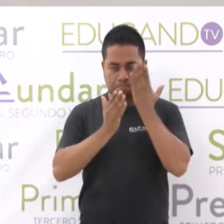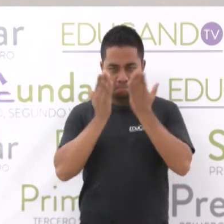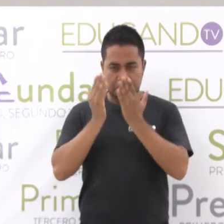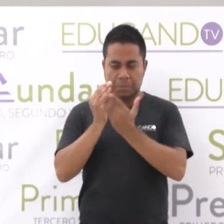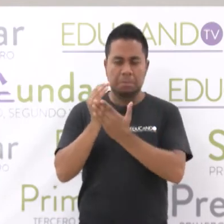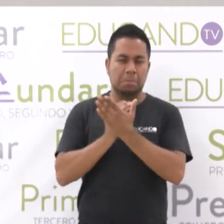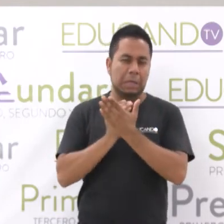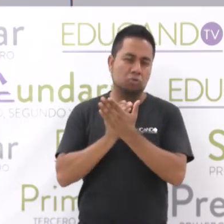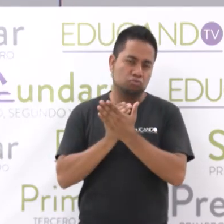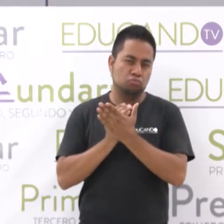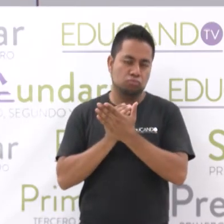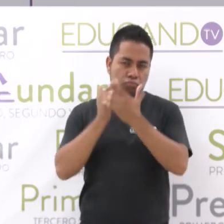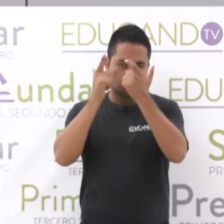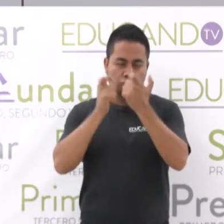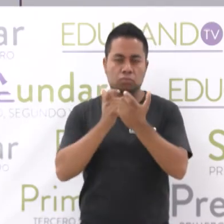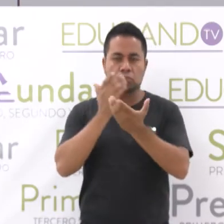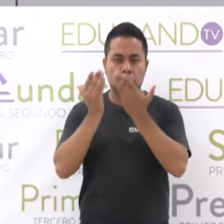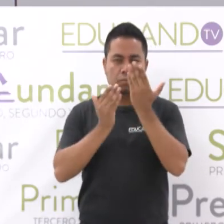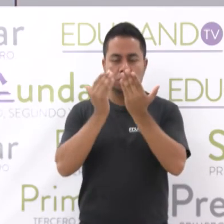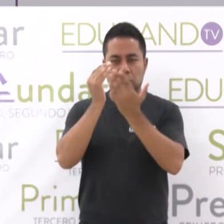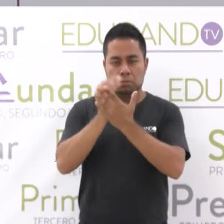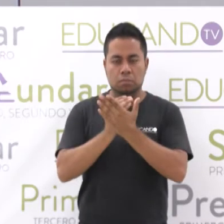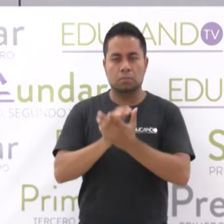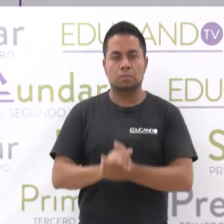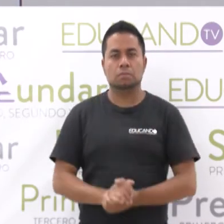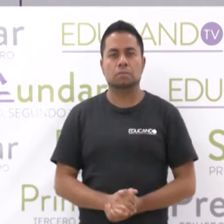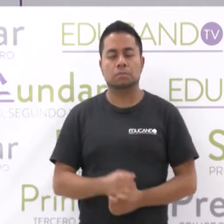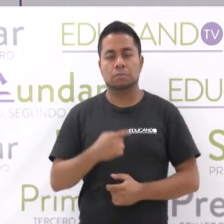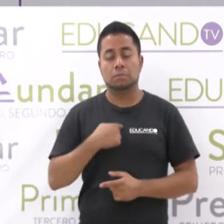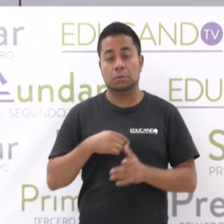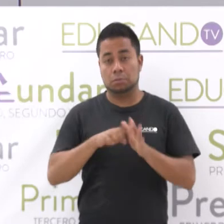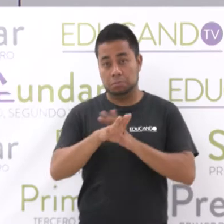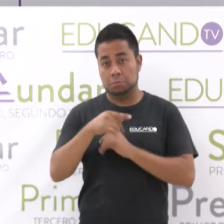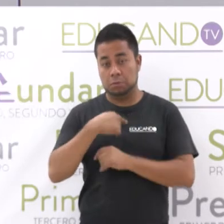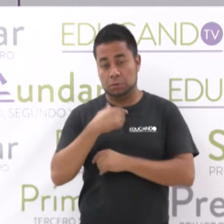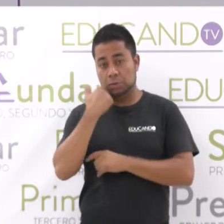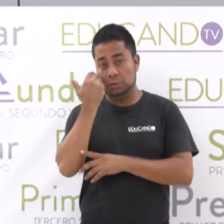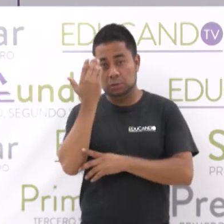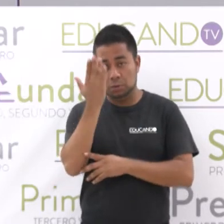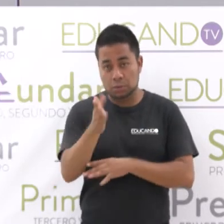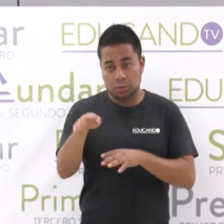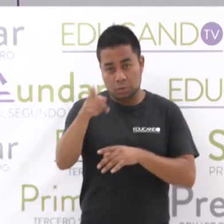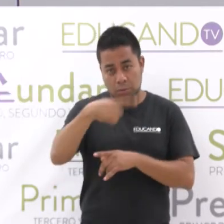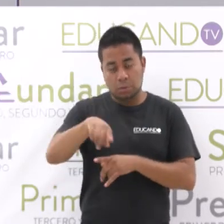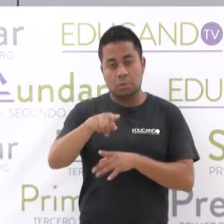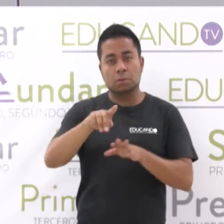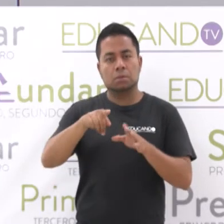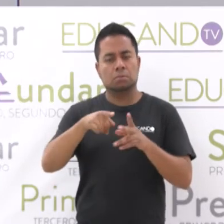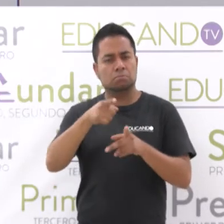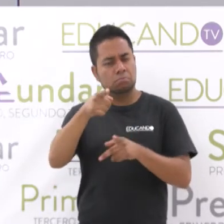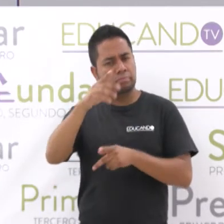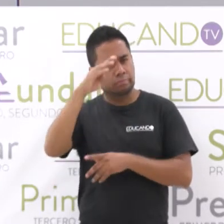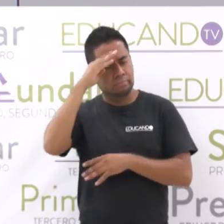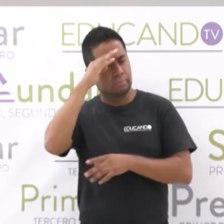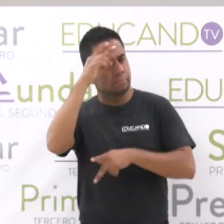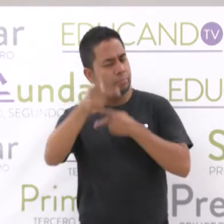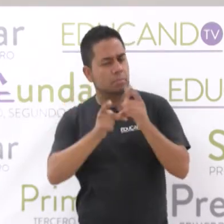menos. Yo les pediría que ustedes empiecen a preguntarse ¿por qué? ¿Por qué pasa